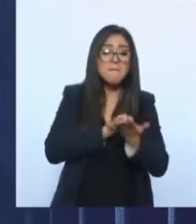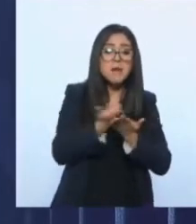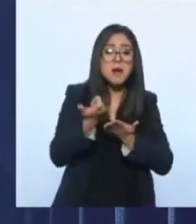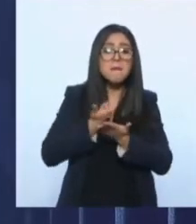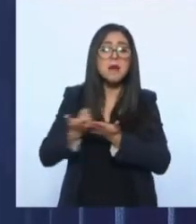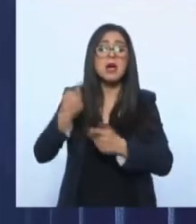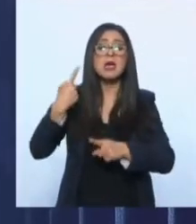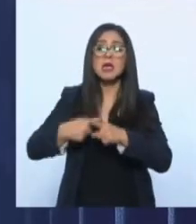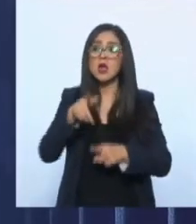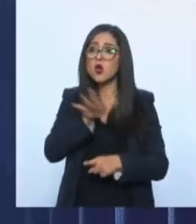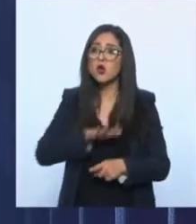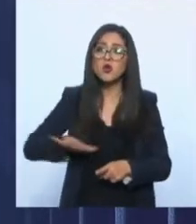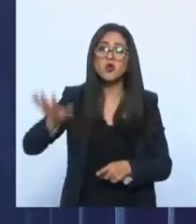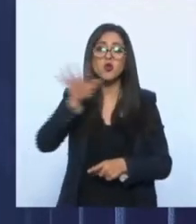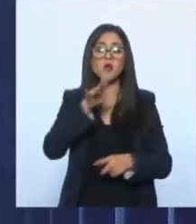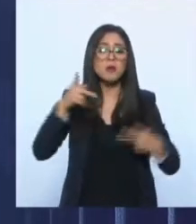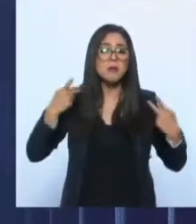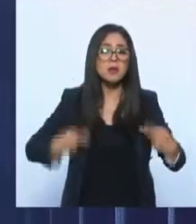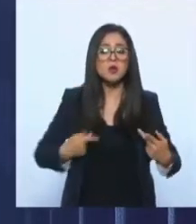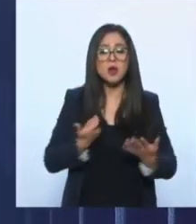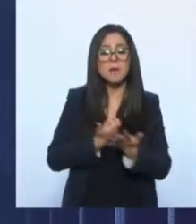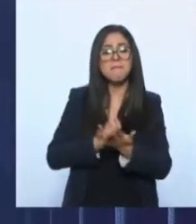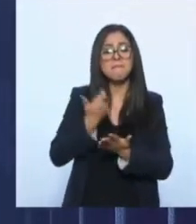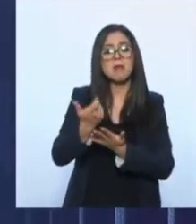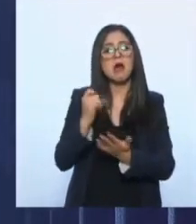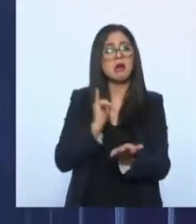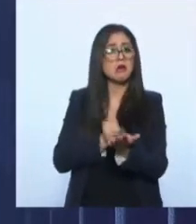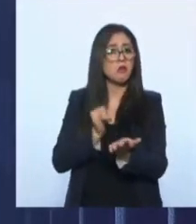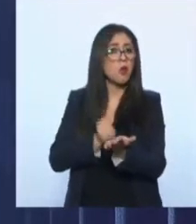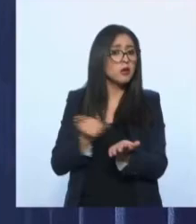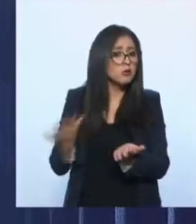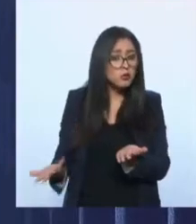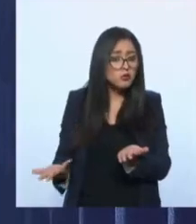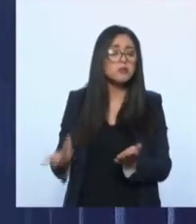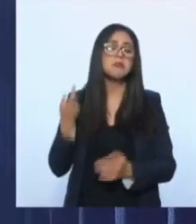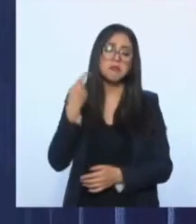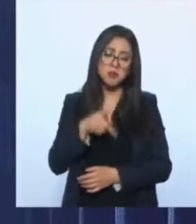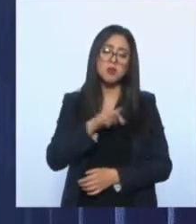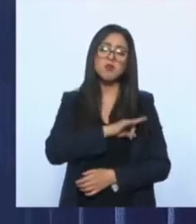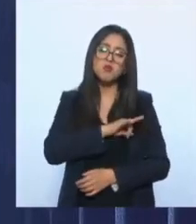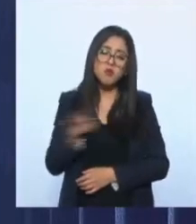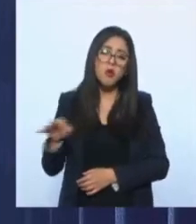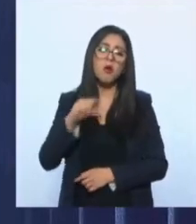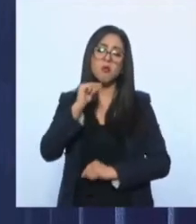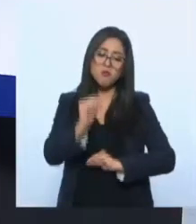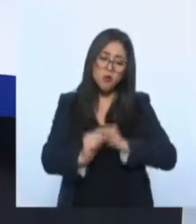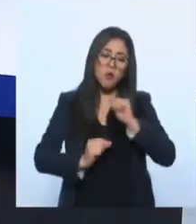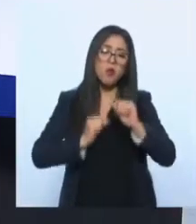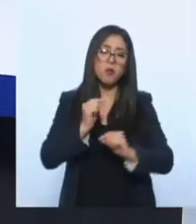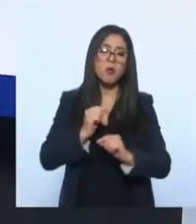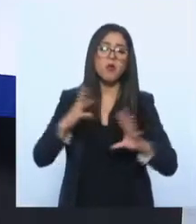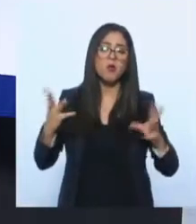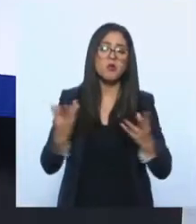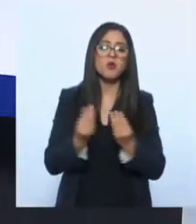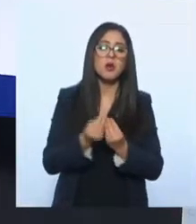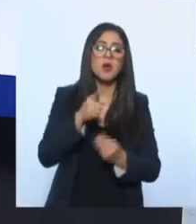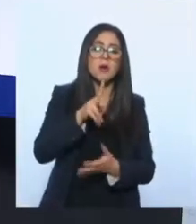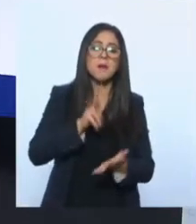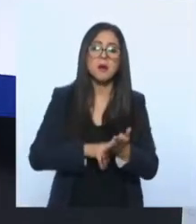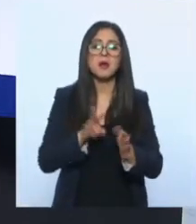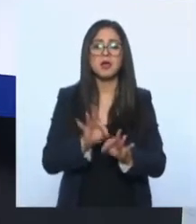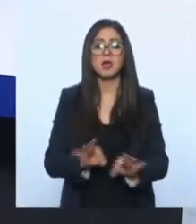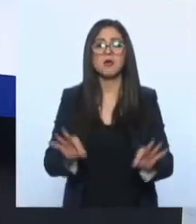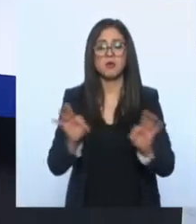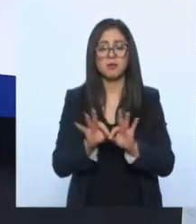los impuestos que pagamos todos los mexicanos y por supuesto que es posible recuperar este valor tan